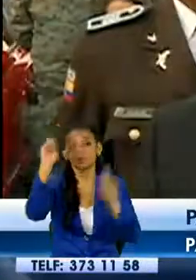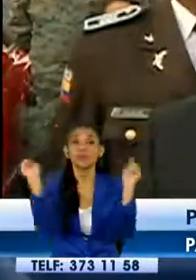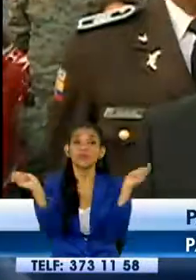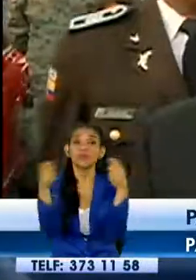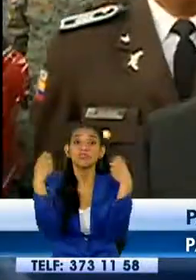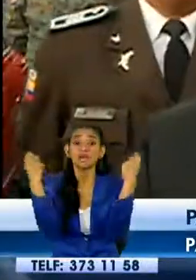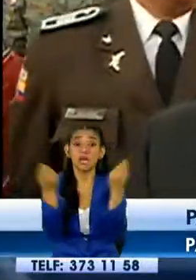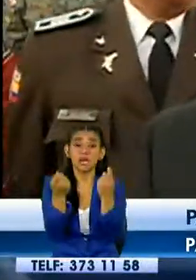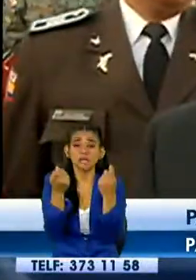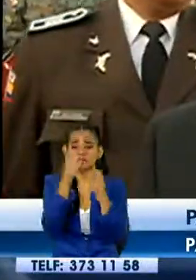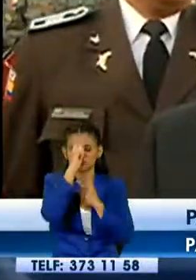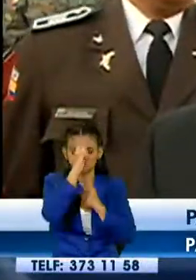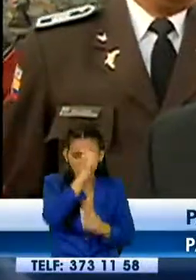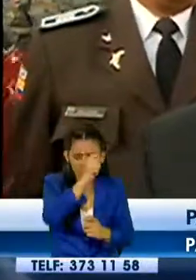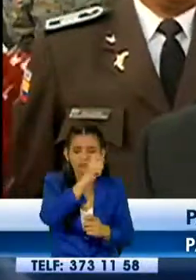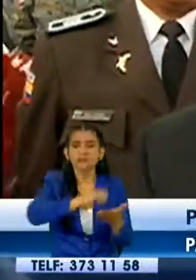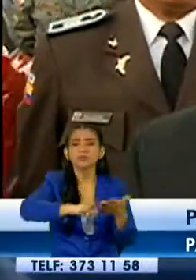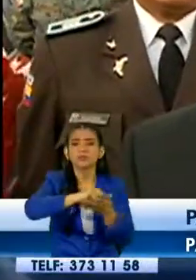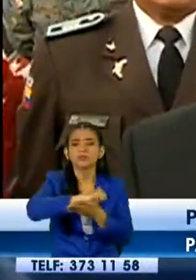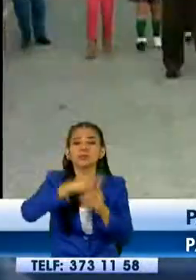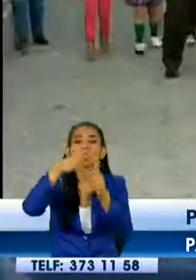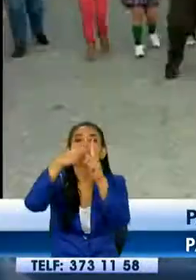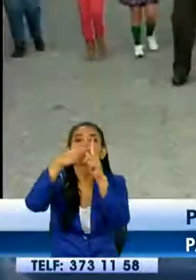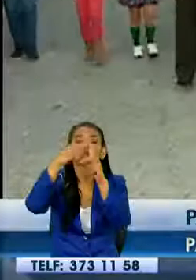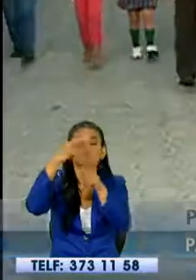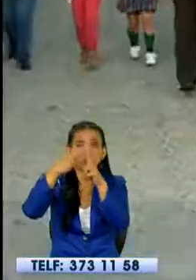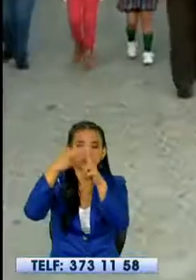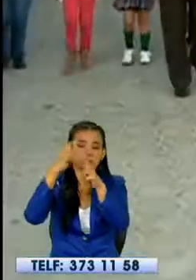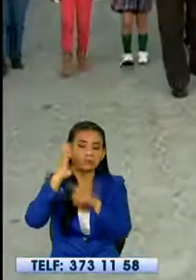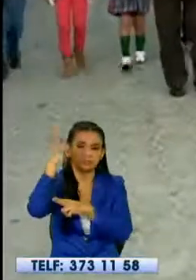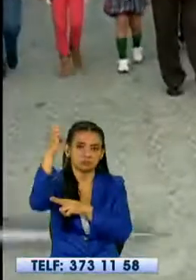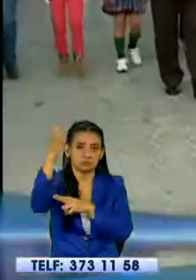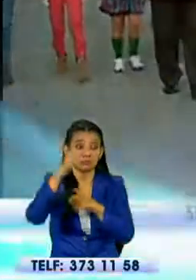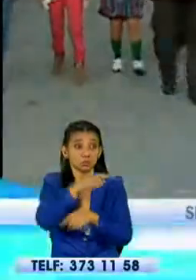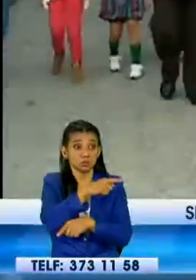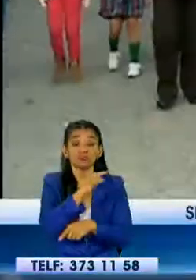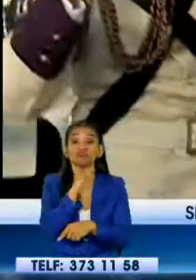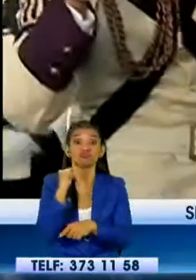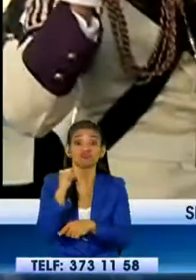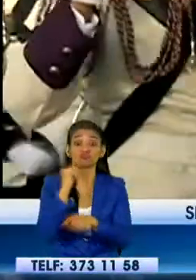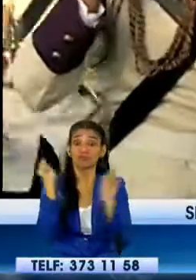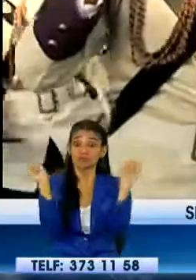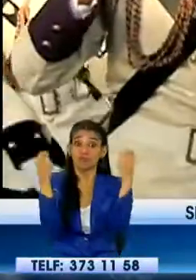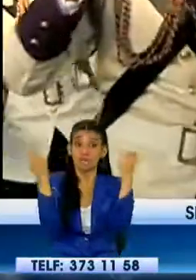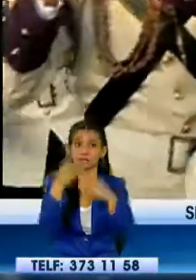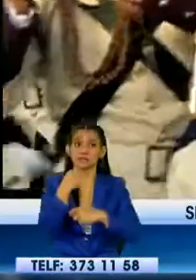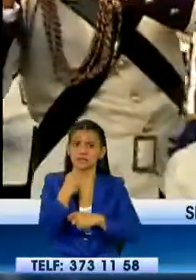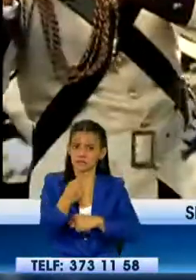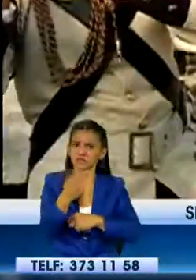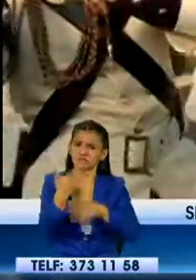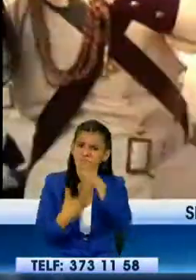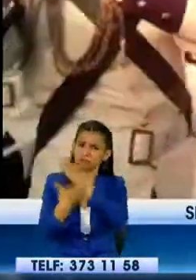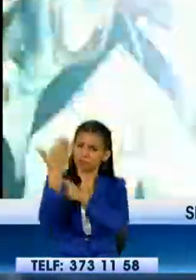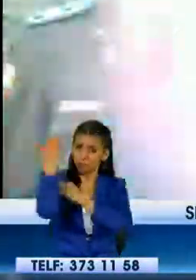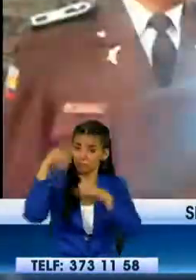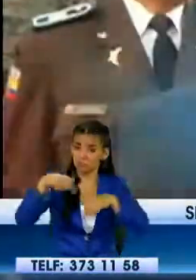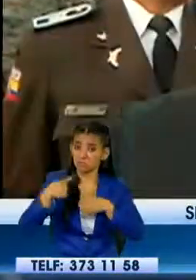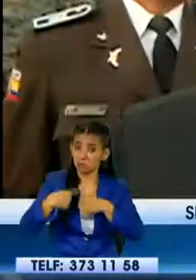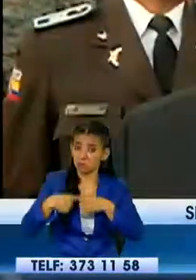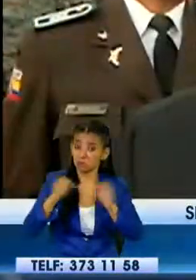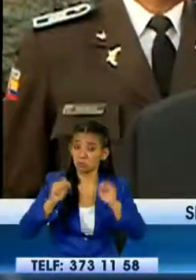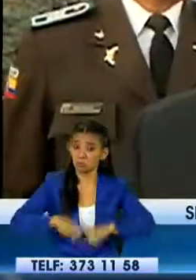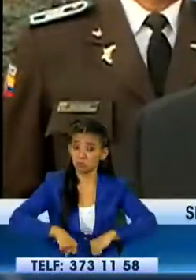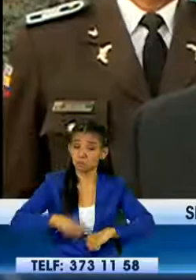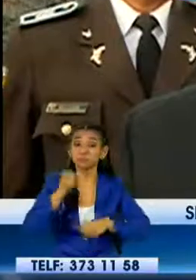de la exaltación de la Santa Cruz de la Esperanza. Para el párroco del sitio, esta festividad incluso tiene mucho de la historia de Quito. En el